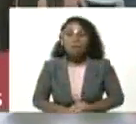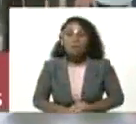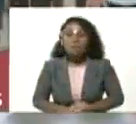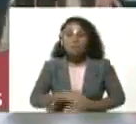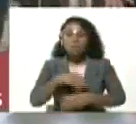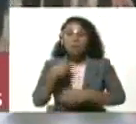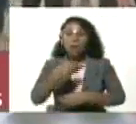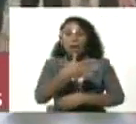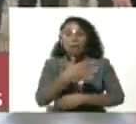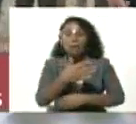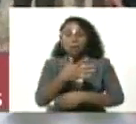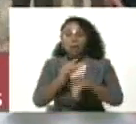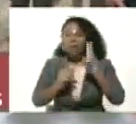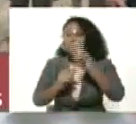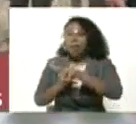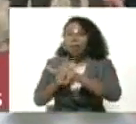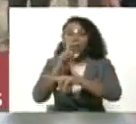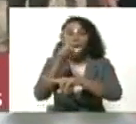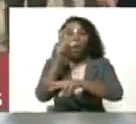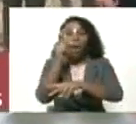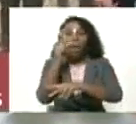Cuando fue desenterrado un hombre